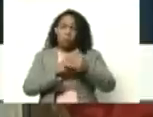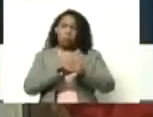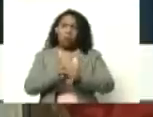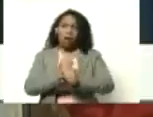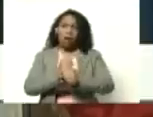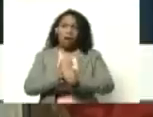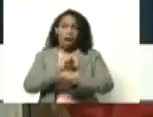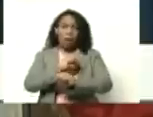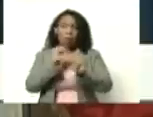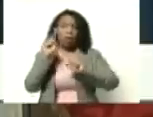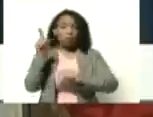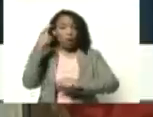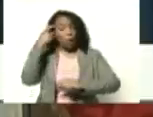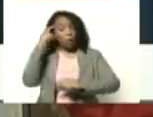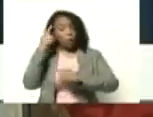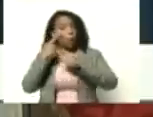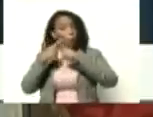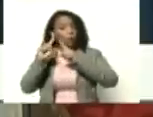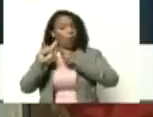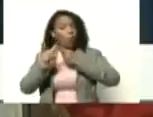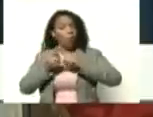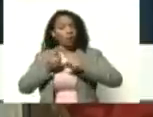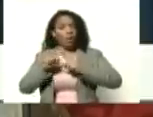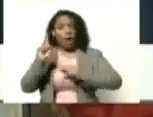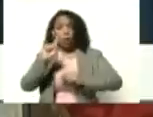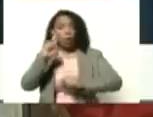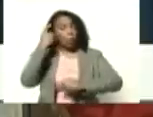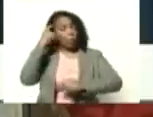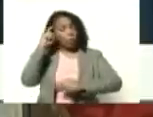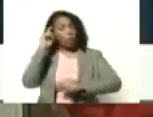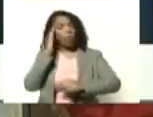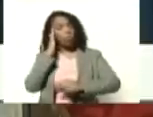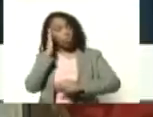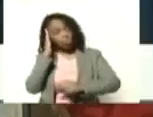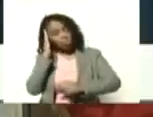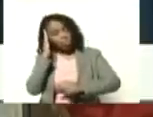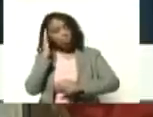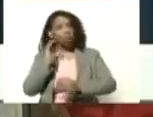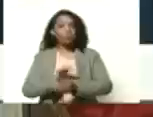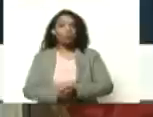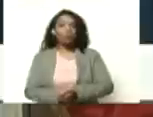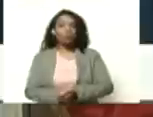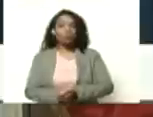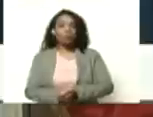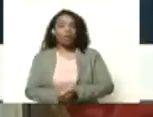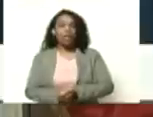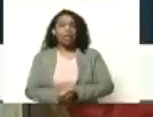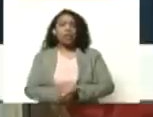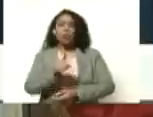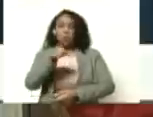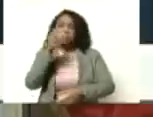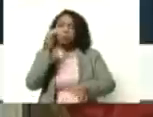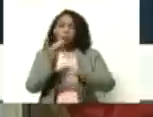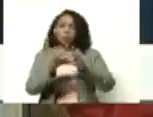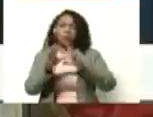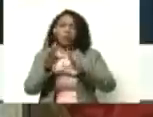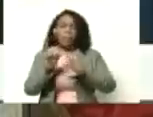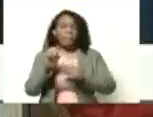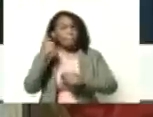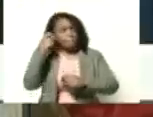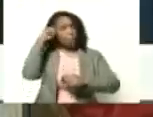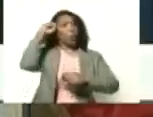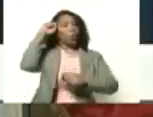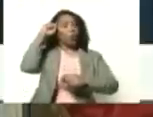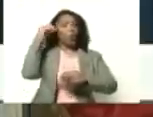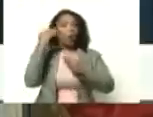que te acuerdes de otra cosa que todavía no te has acordado cuando duerma de pronto se acuerda como en